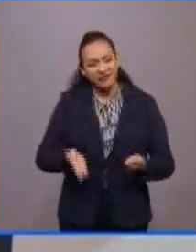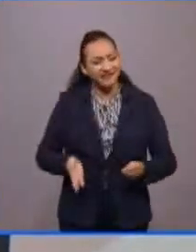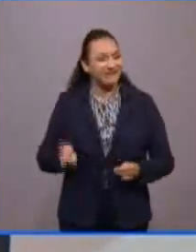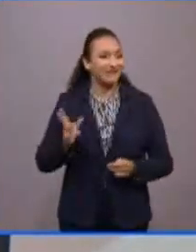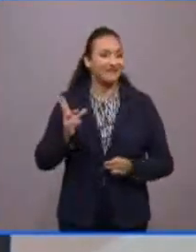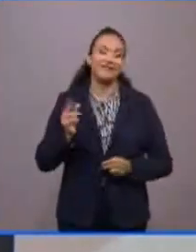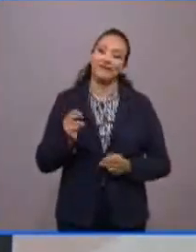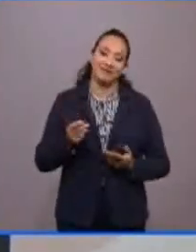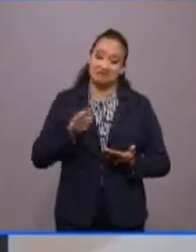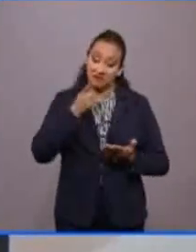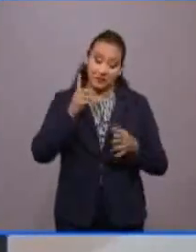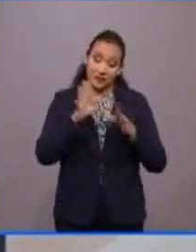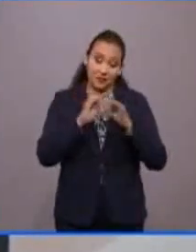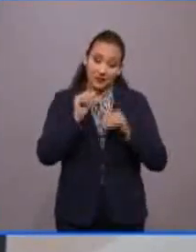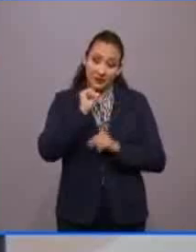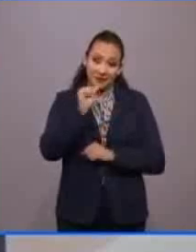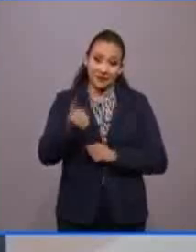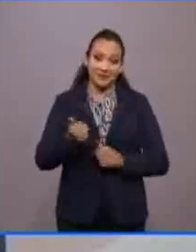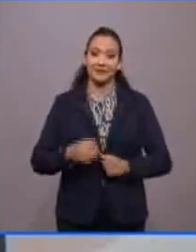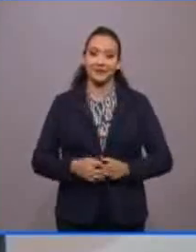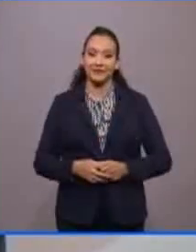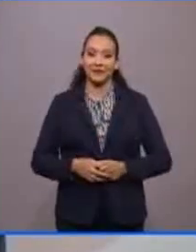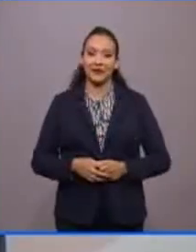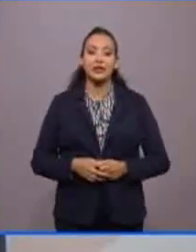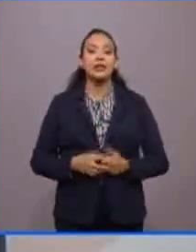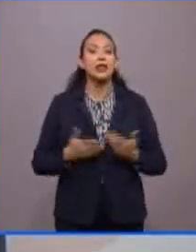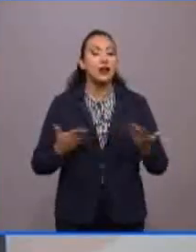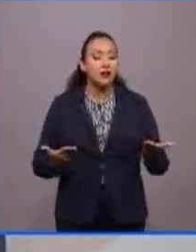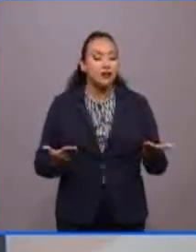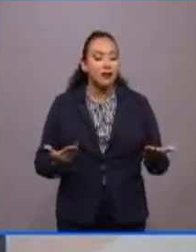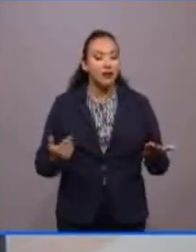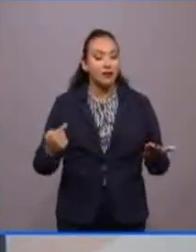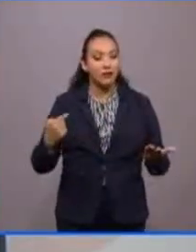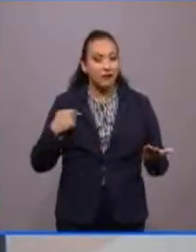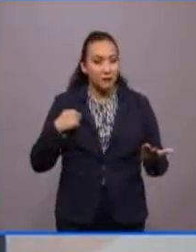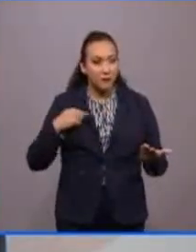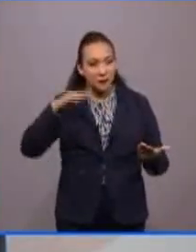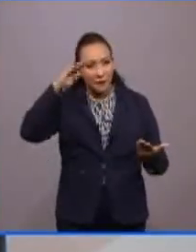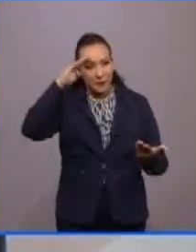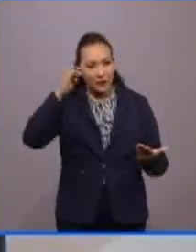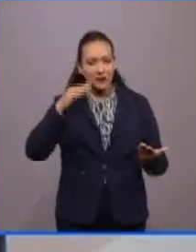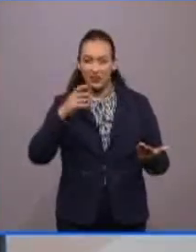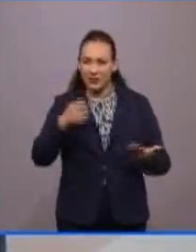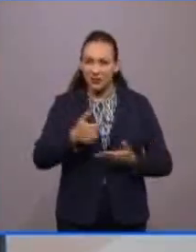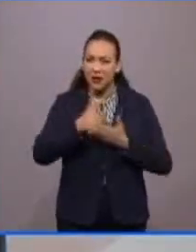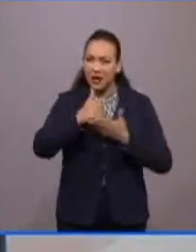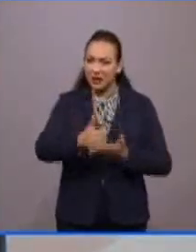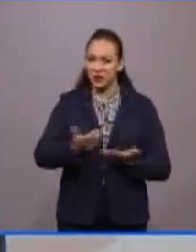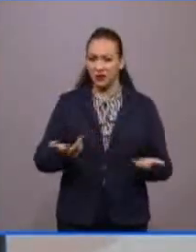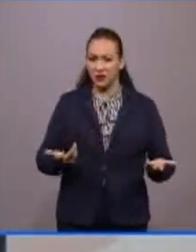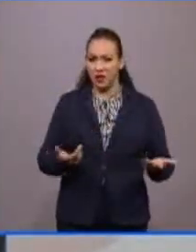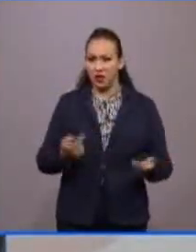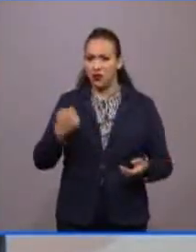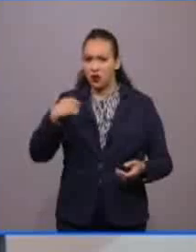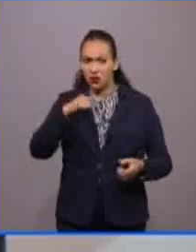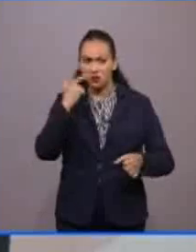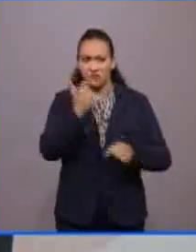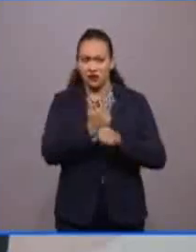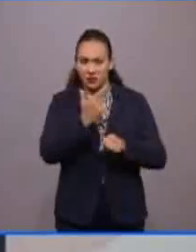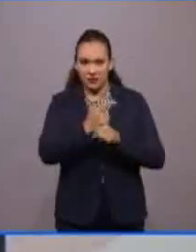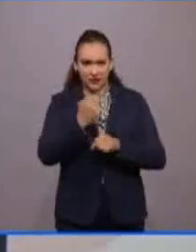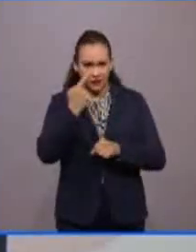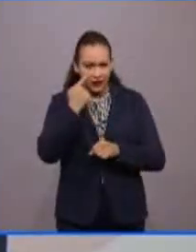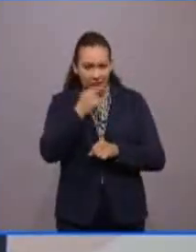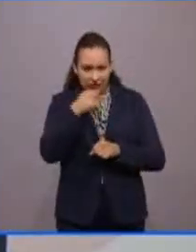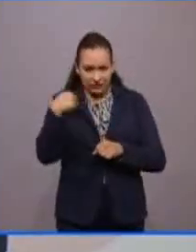forma de trabajo que es juzgar, y que además tengamos una infiltración que hemos estado viendo en estos